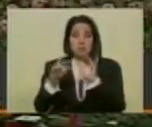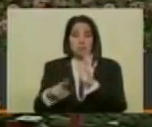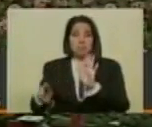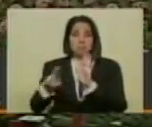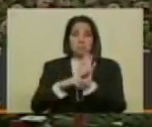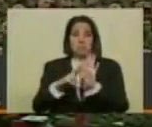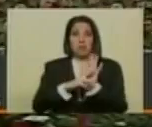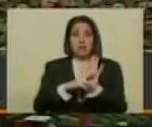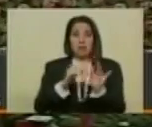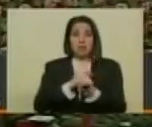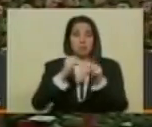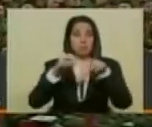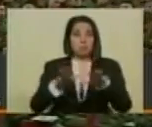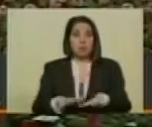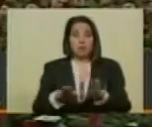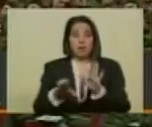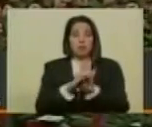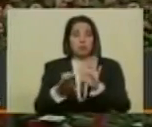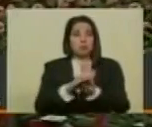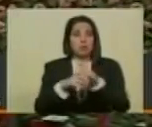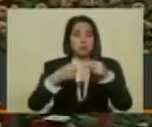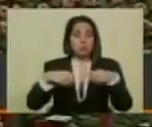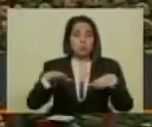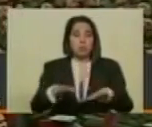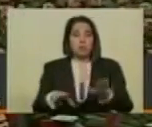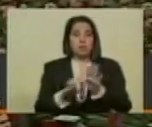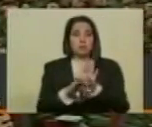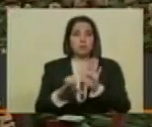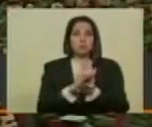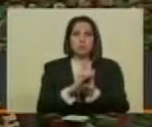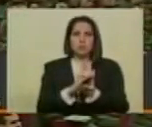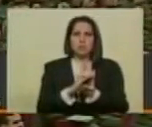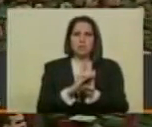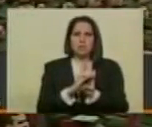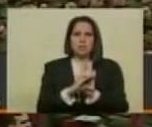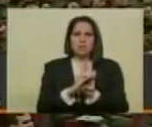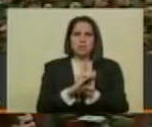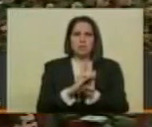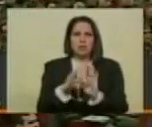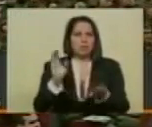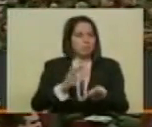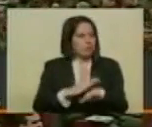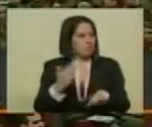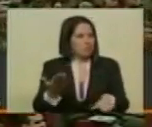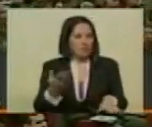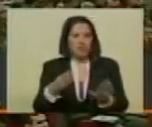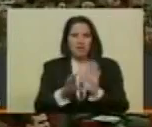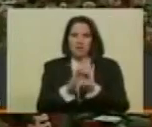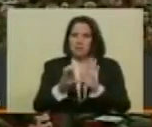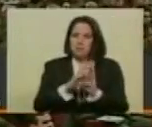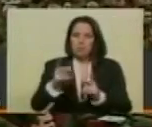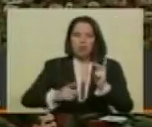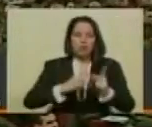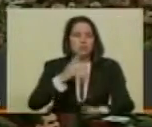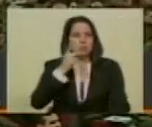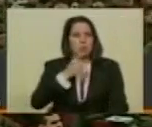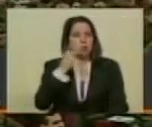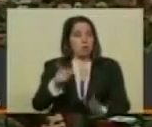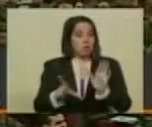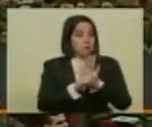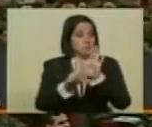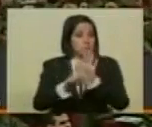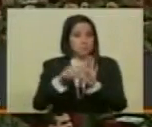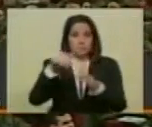suspenda la constituyente, suspenda la constituyente, suspenda la constituyente. ¿Y por qué voy a suspender un proceso político, legal,